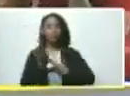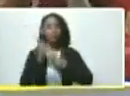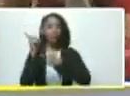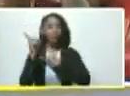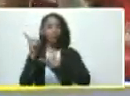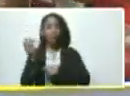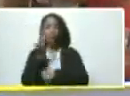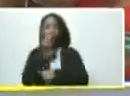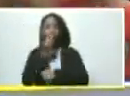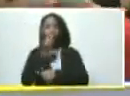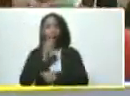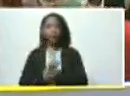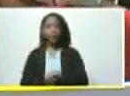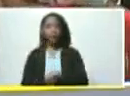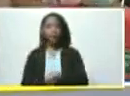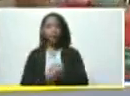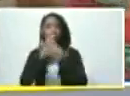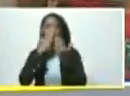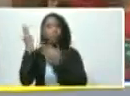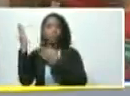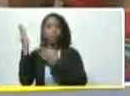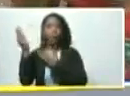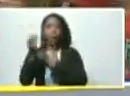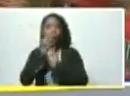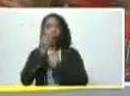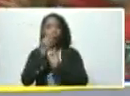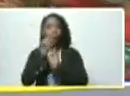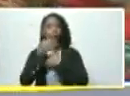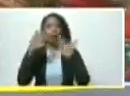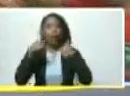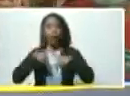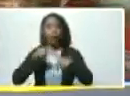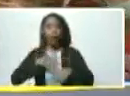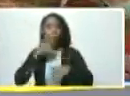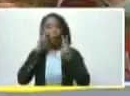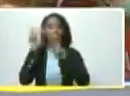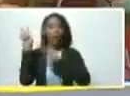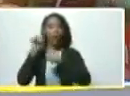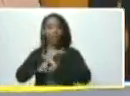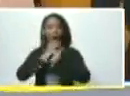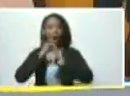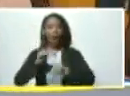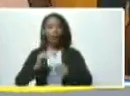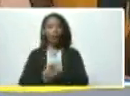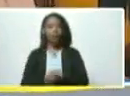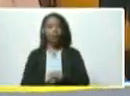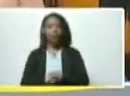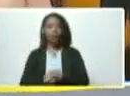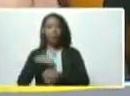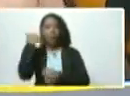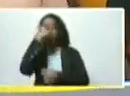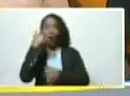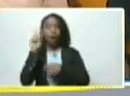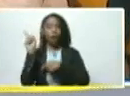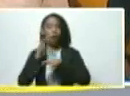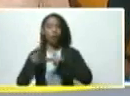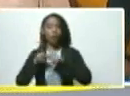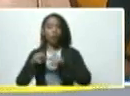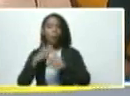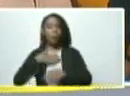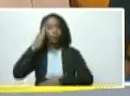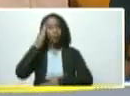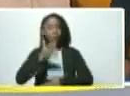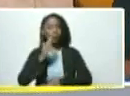esa nutrición, esos alimentos, y aquí podemos ver la felicidad de la cara de estos niños, mi